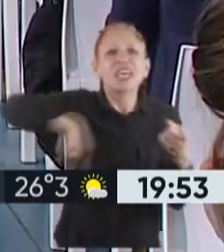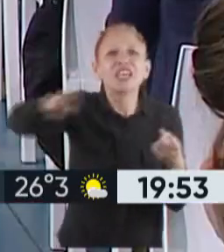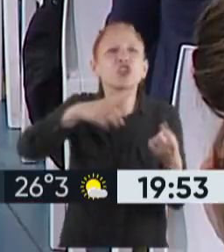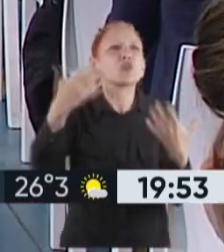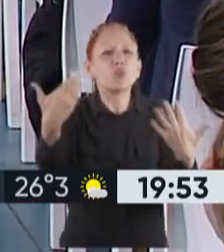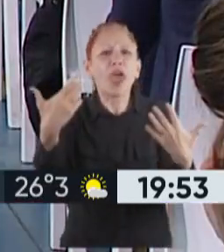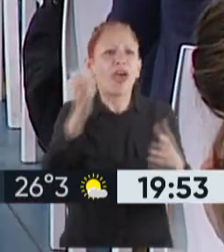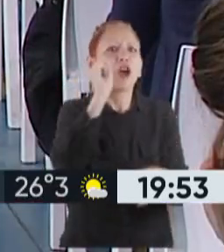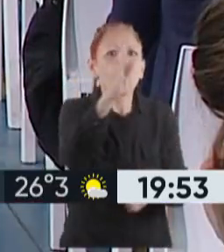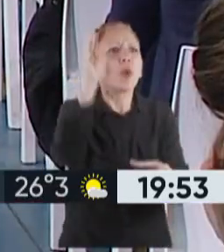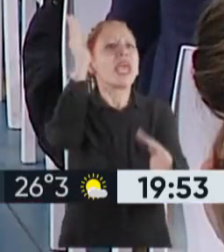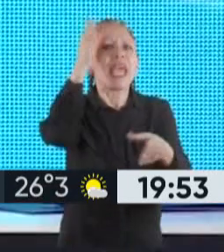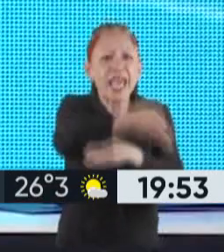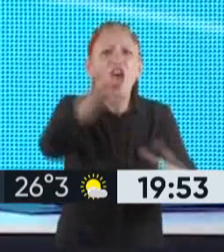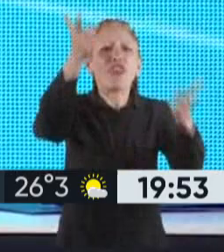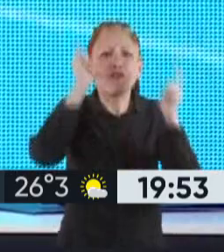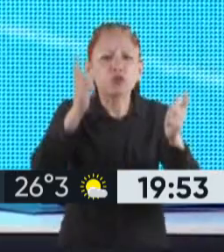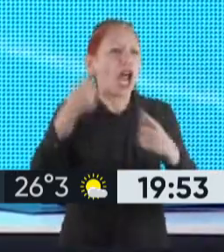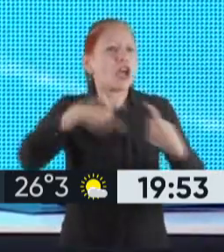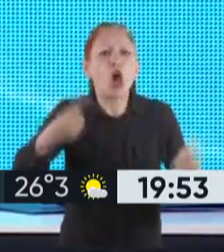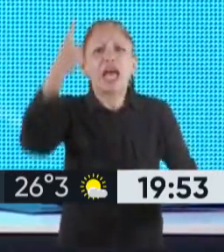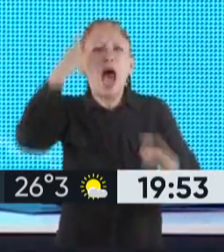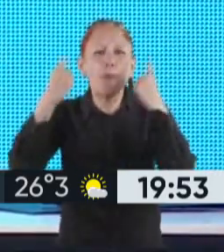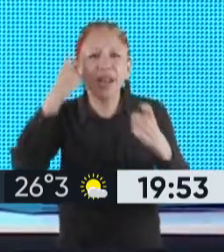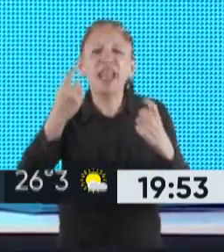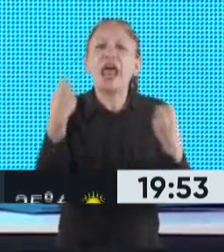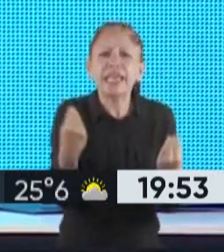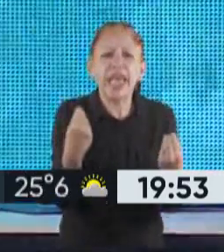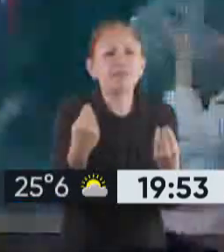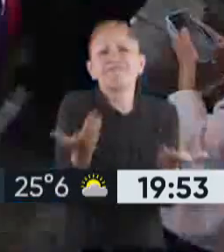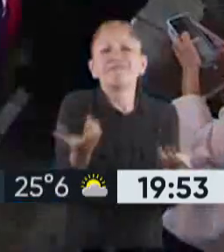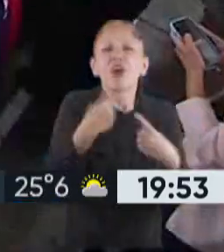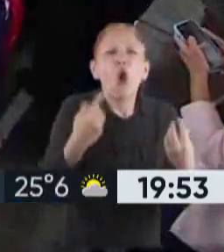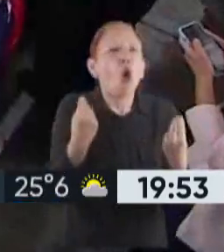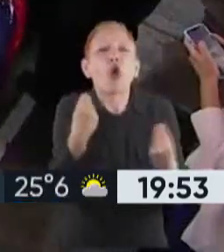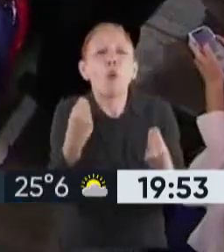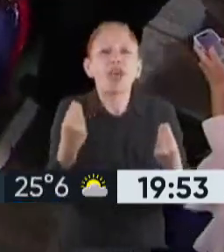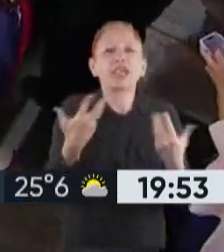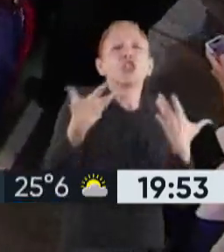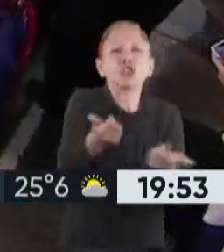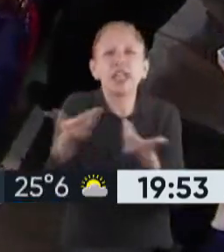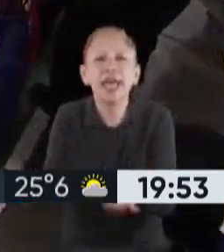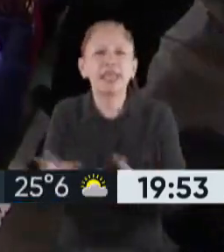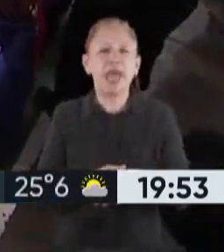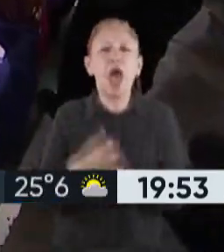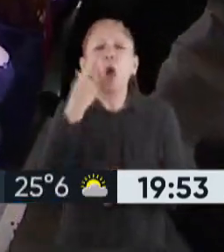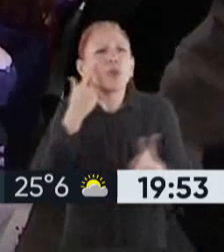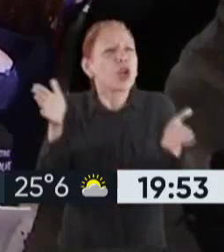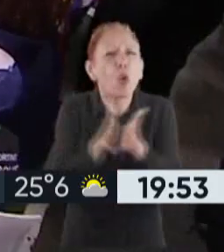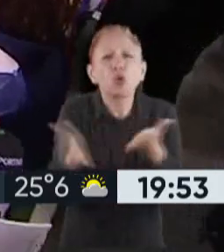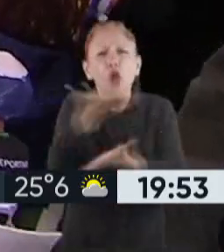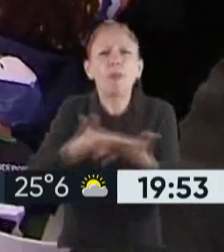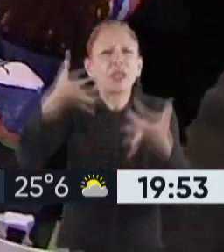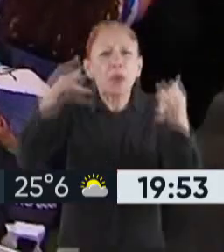disfrutar de esos clubes y aprender en esos clubes las normas de solidaridad y de convivencia que la sociedad argentina